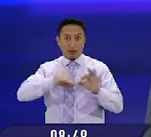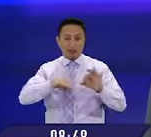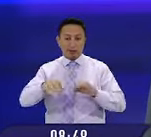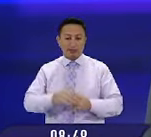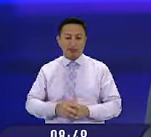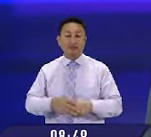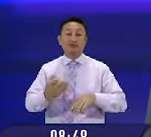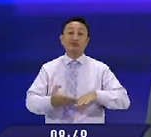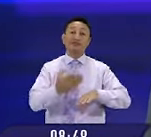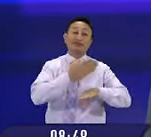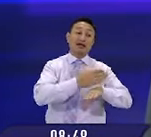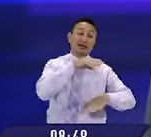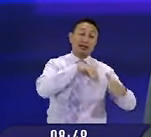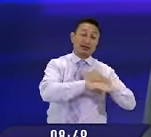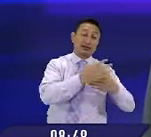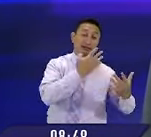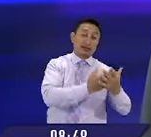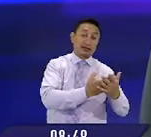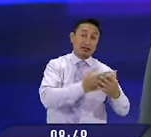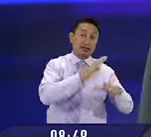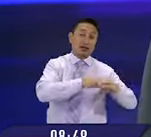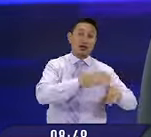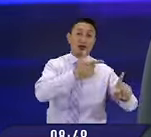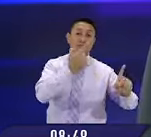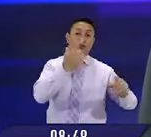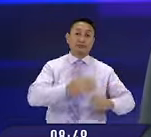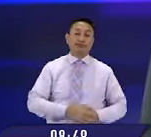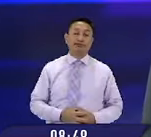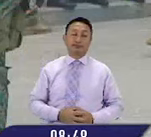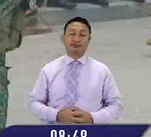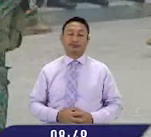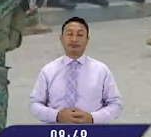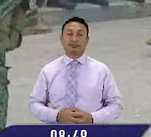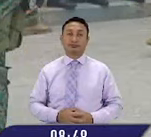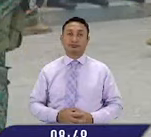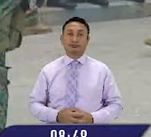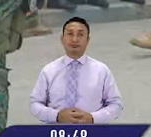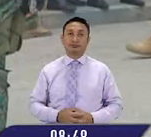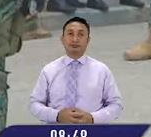que registraba antecedentes penales por homicidio.